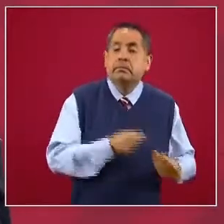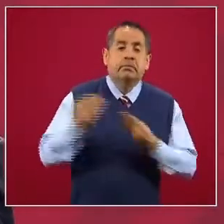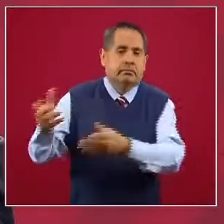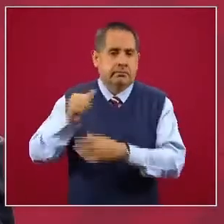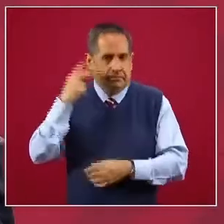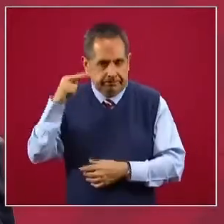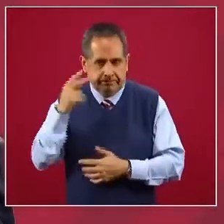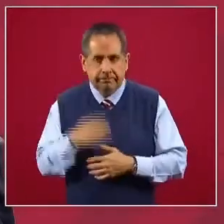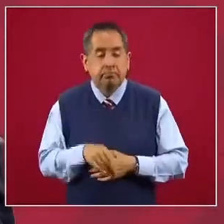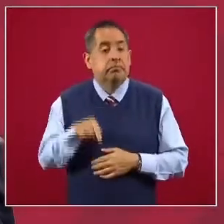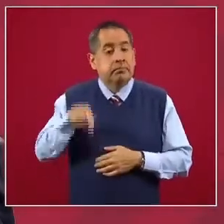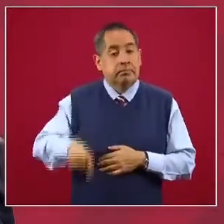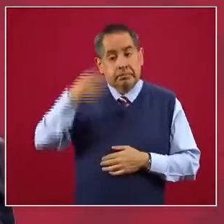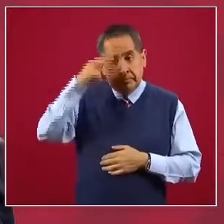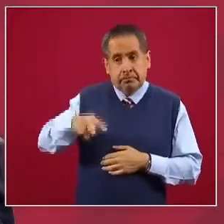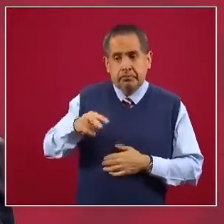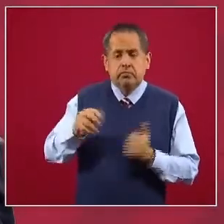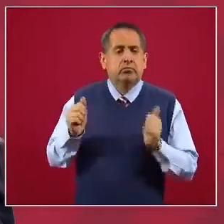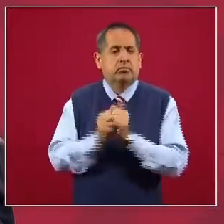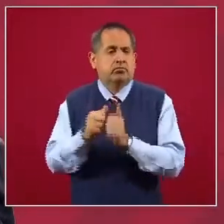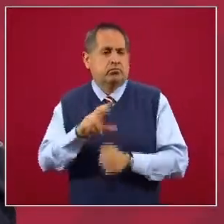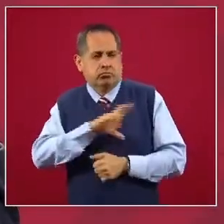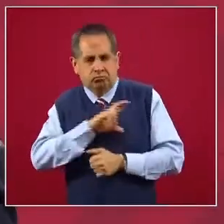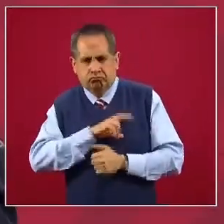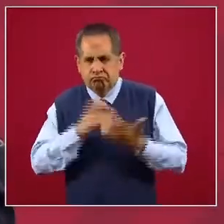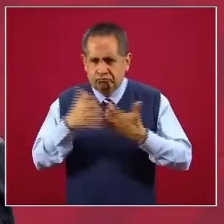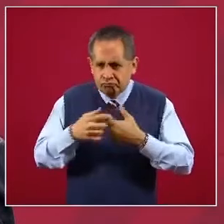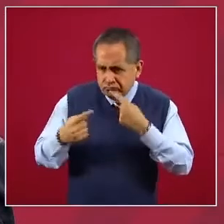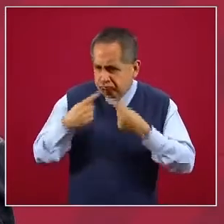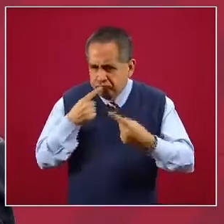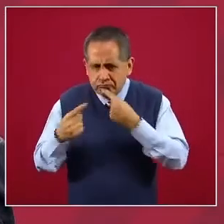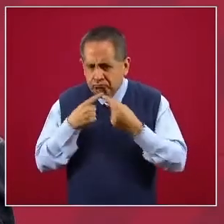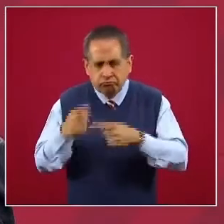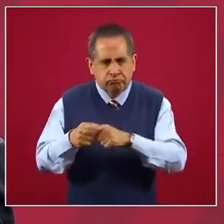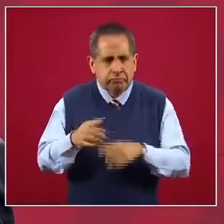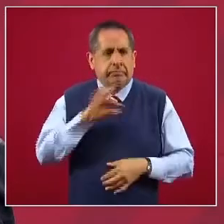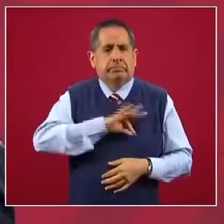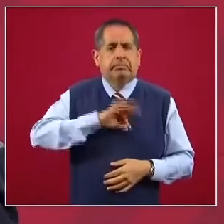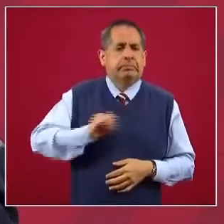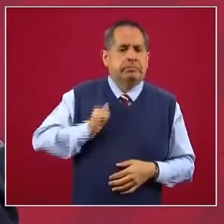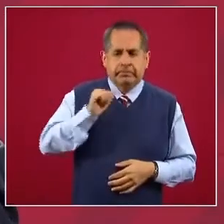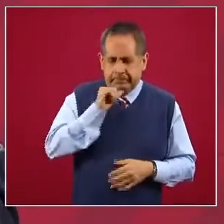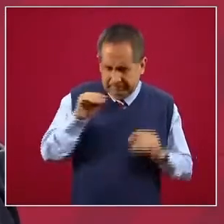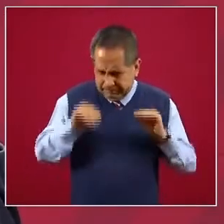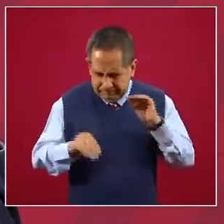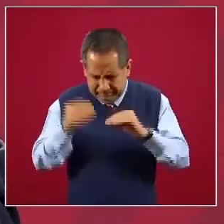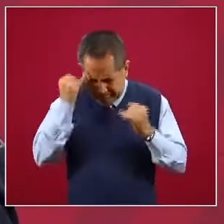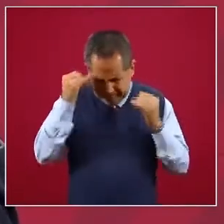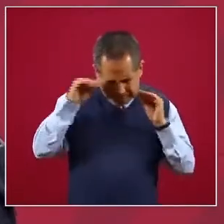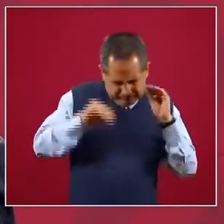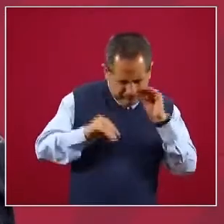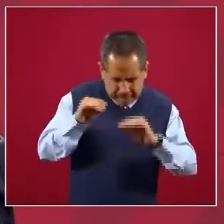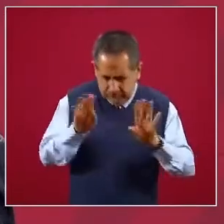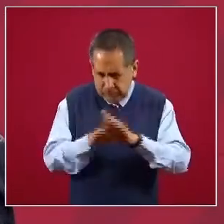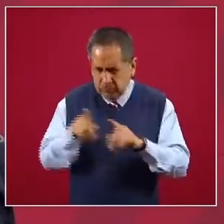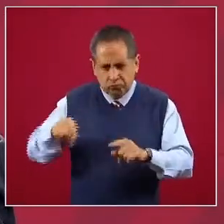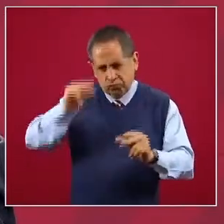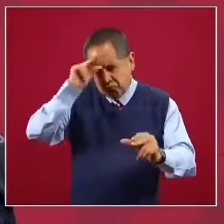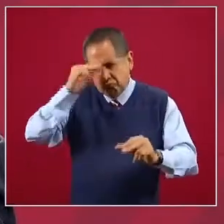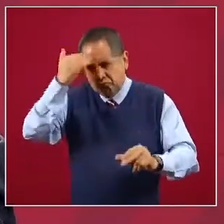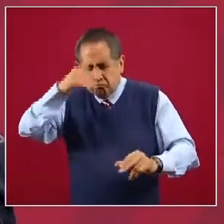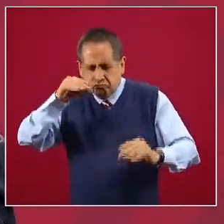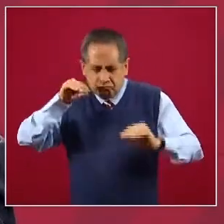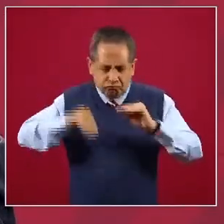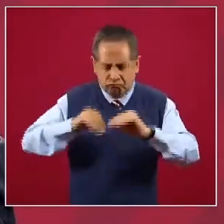aliaron con empresas privadas que actuaron sin fines de lucro. La creatividad, la